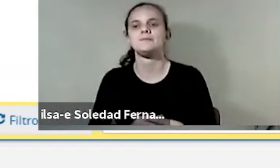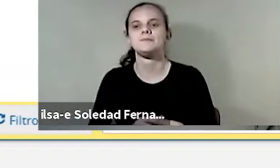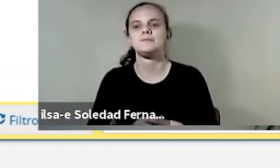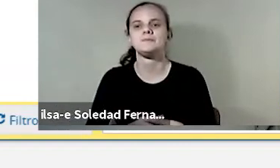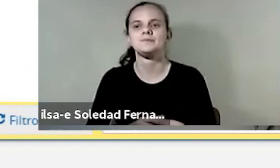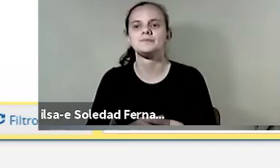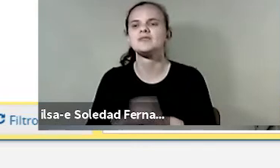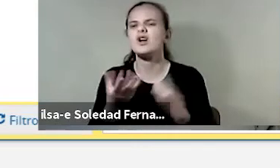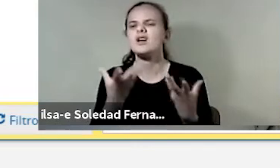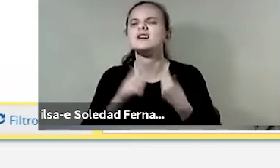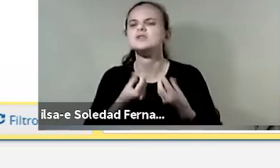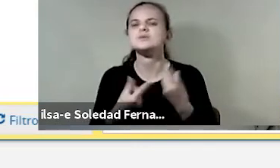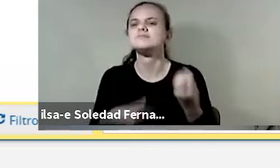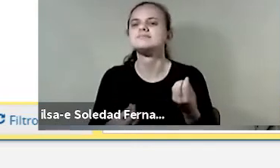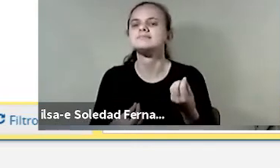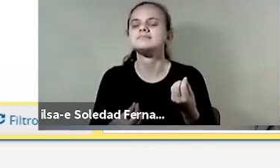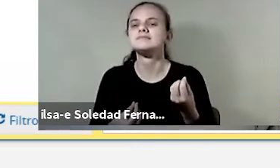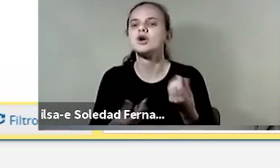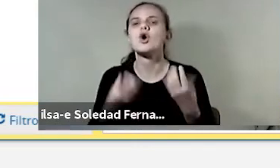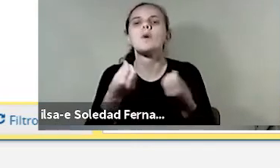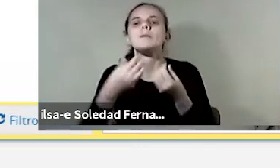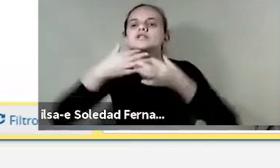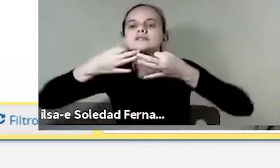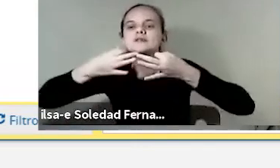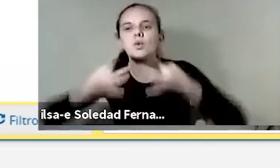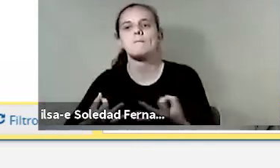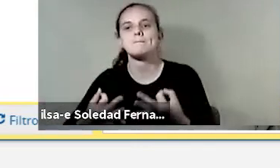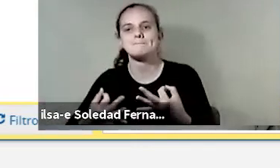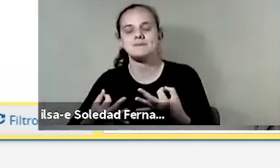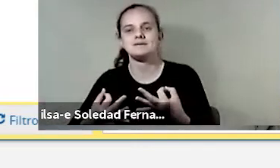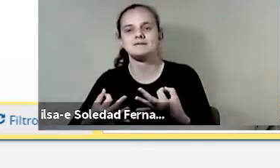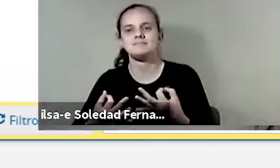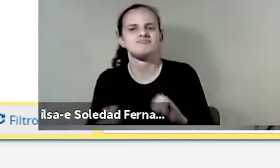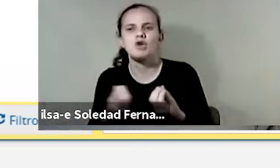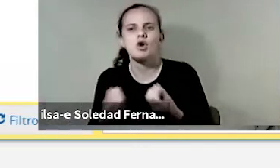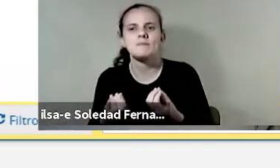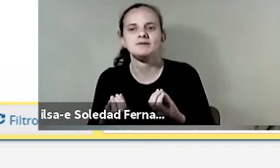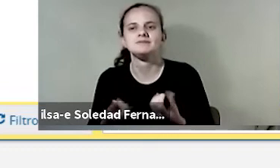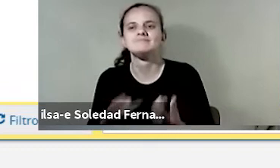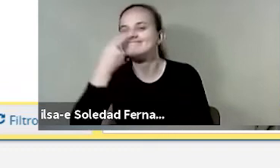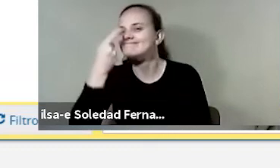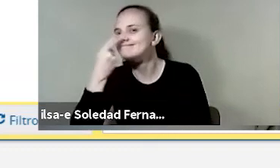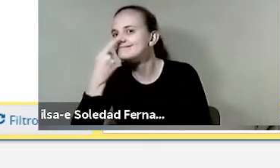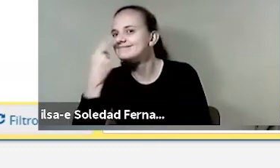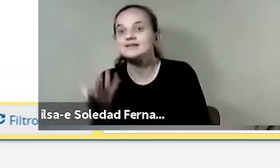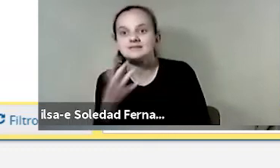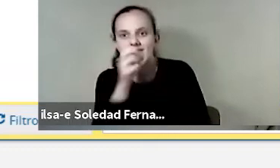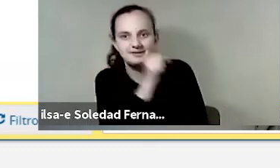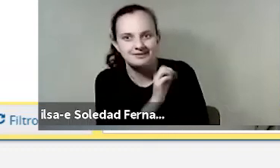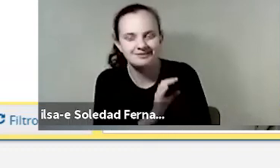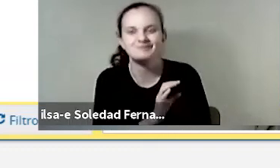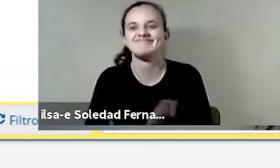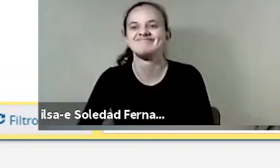www.w3.org/y/WCAG21/QuickRef. Esta página de QuickRef nos ayuda a saber cómo cumplir ese criterio.